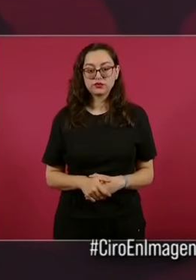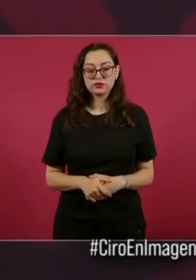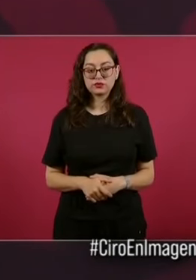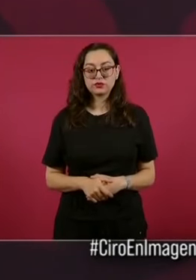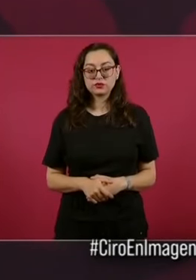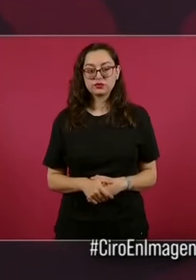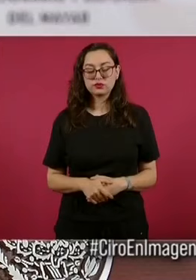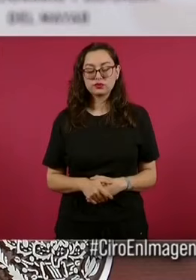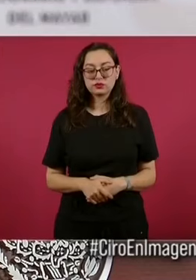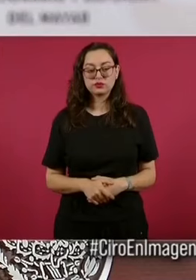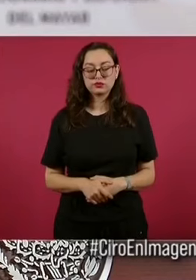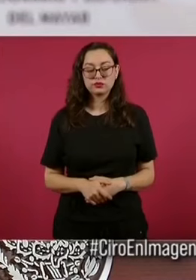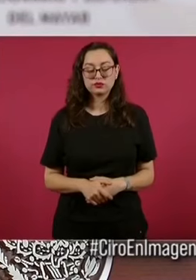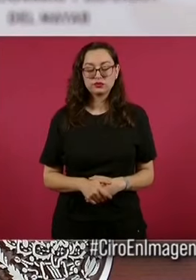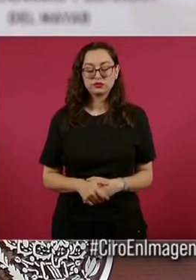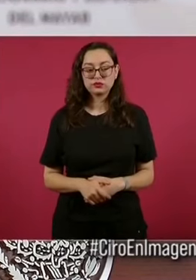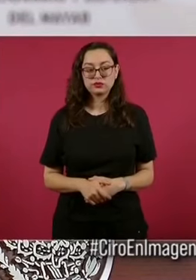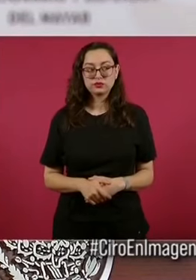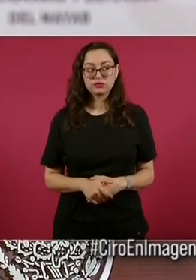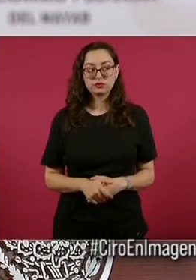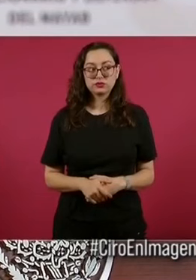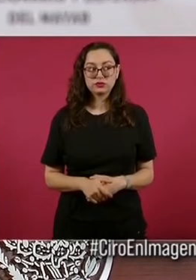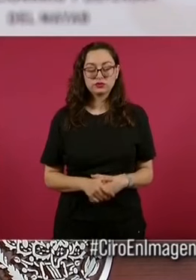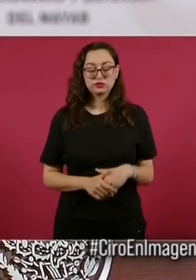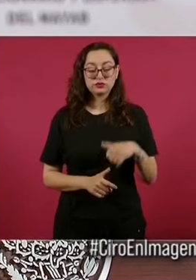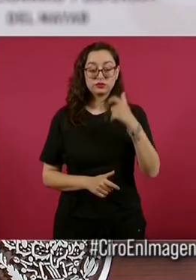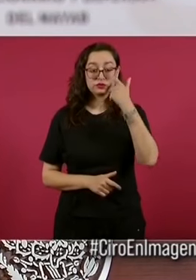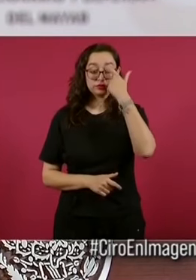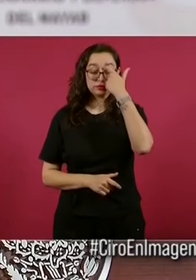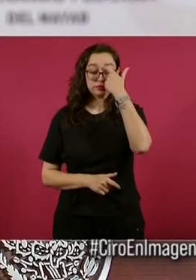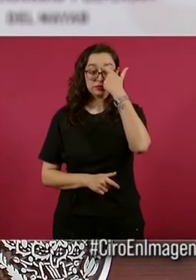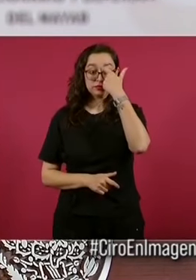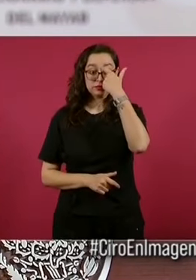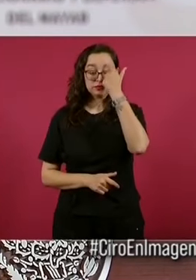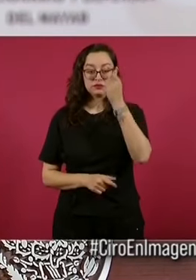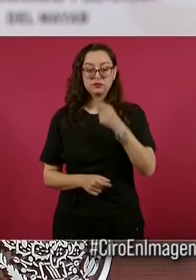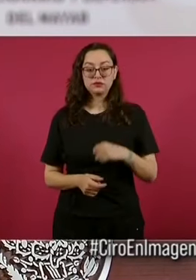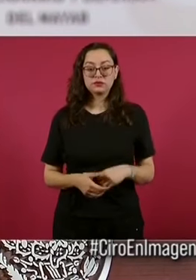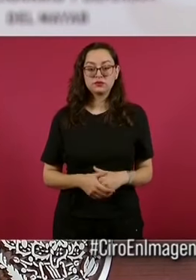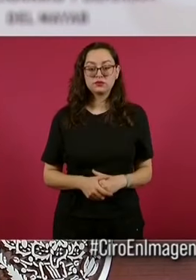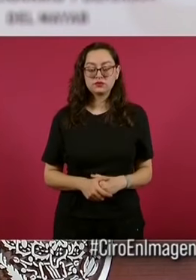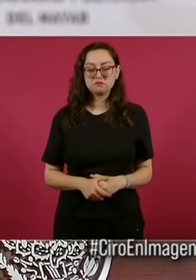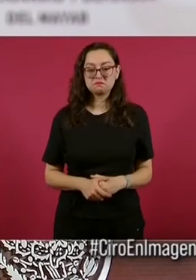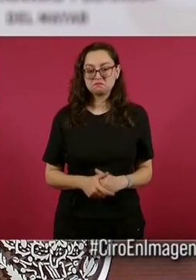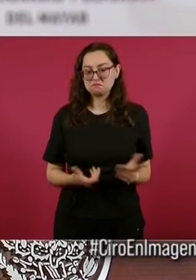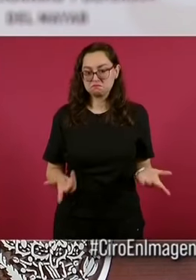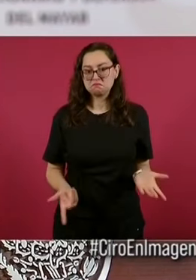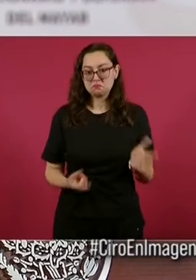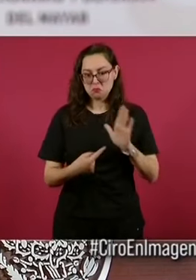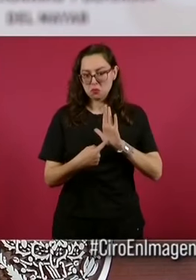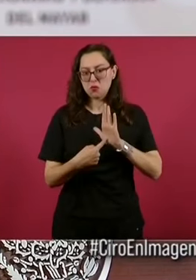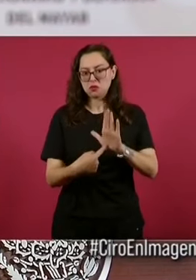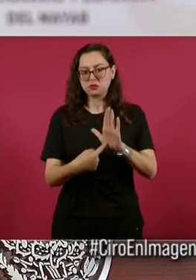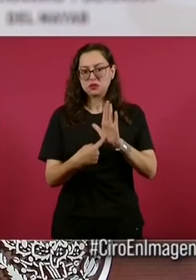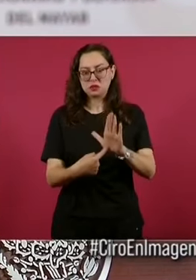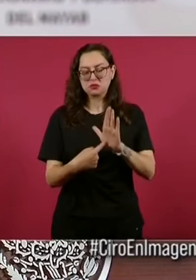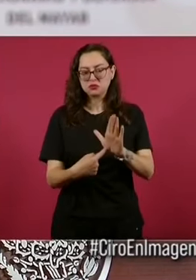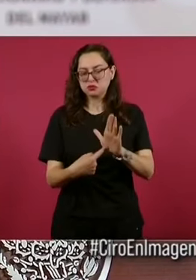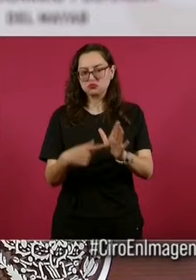existe un trabajo conjunto, aun cuando